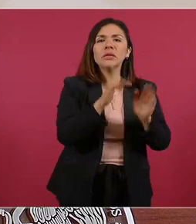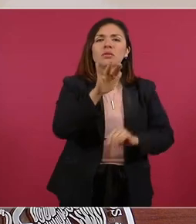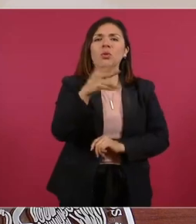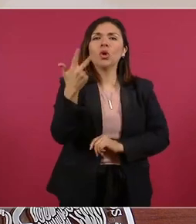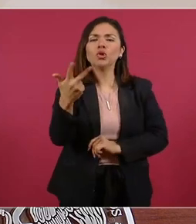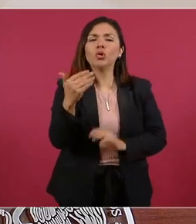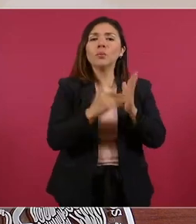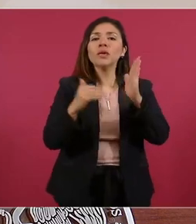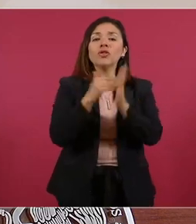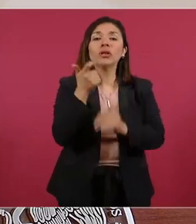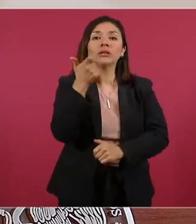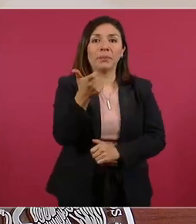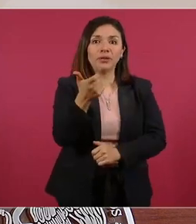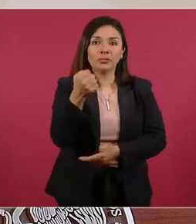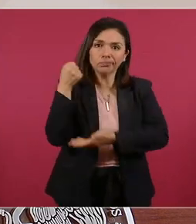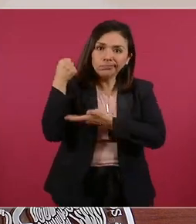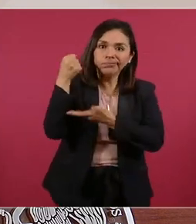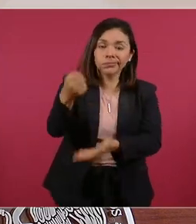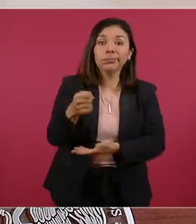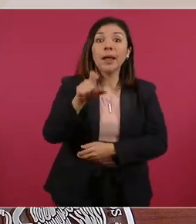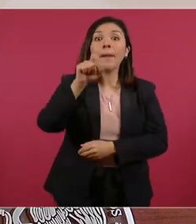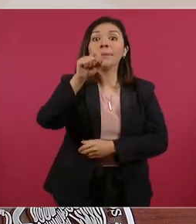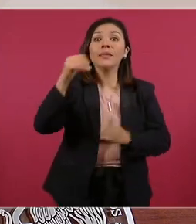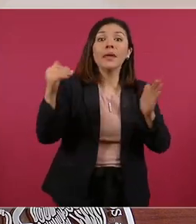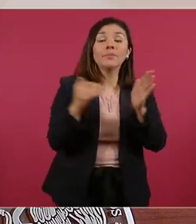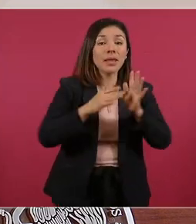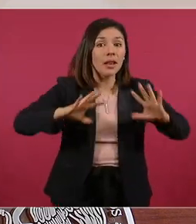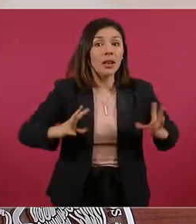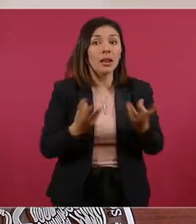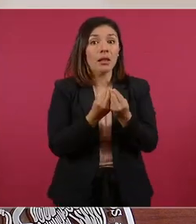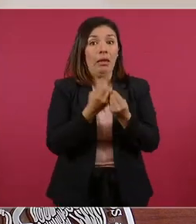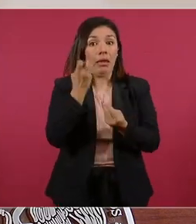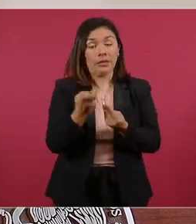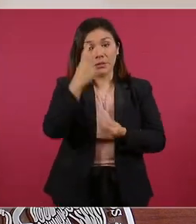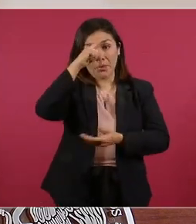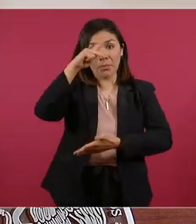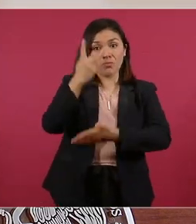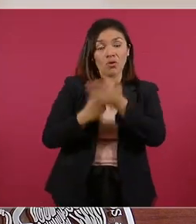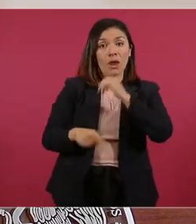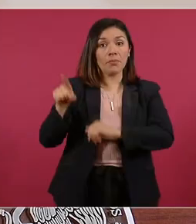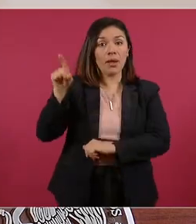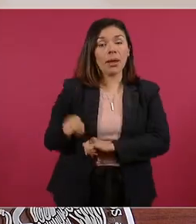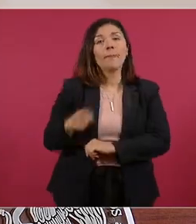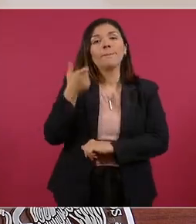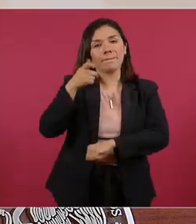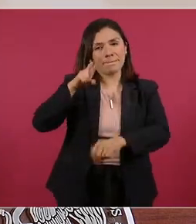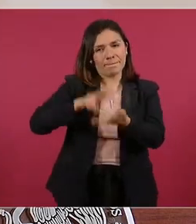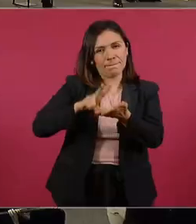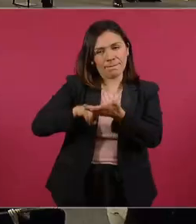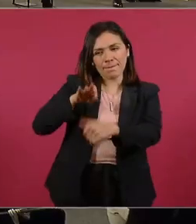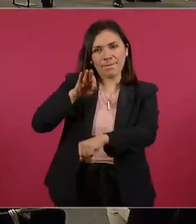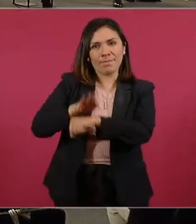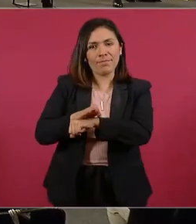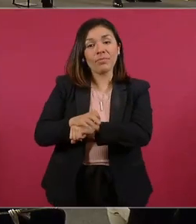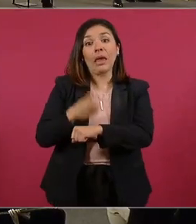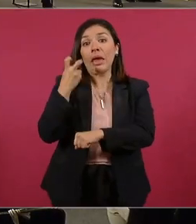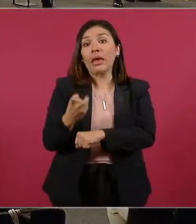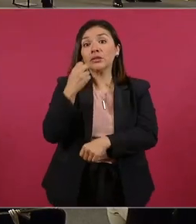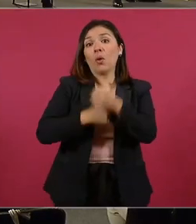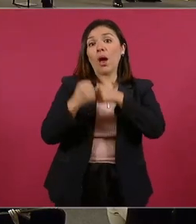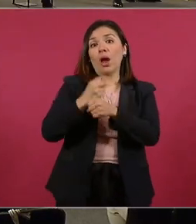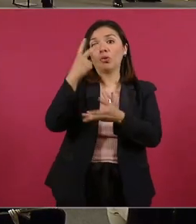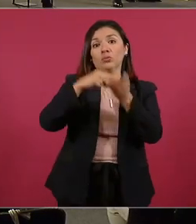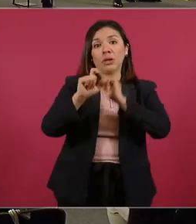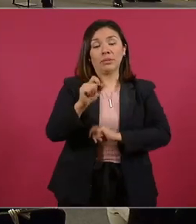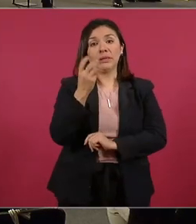6.058 millones de pesos, 20.000 en suma en este programa de precios de garantía solamente en 2023.